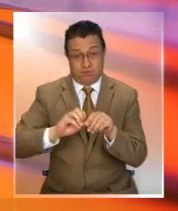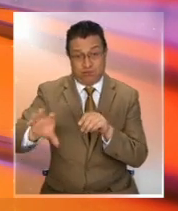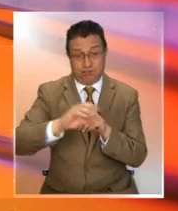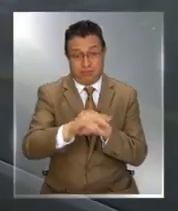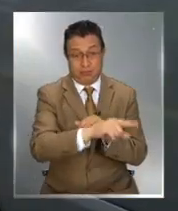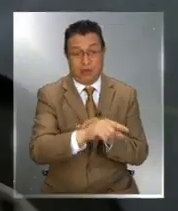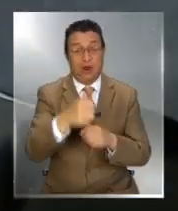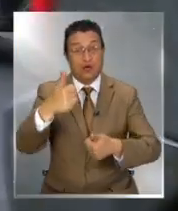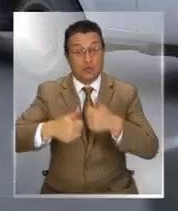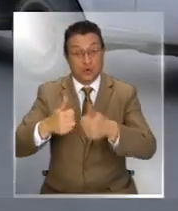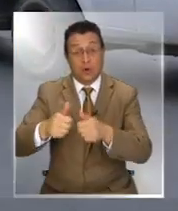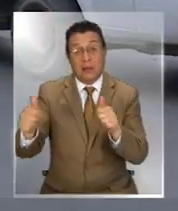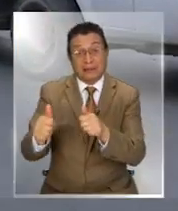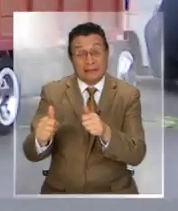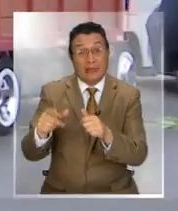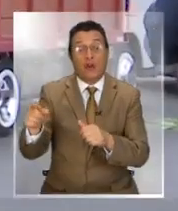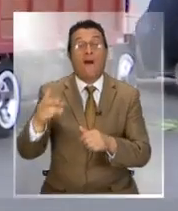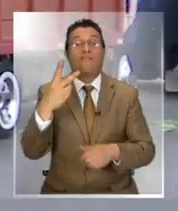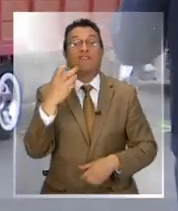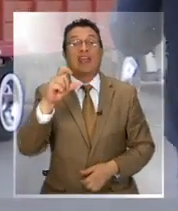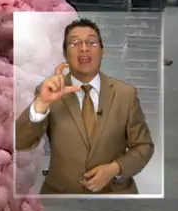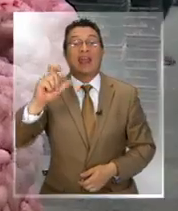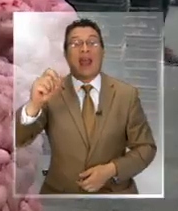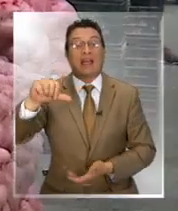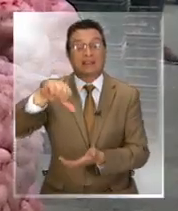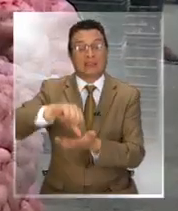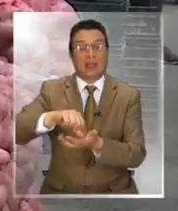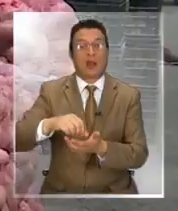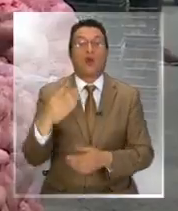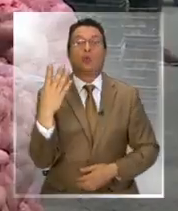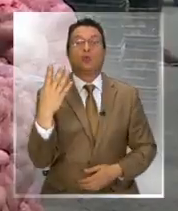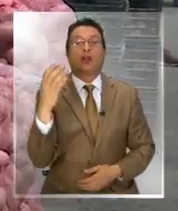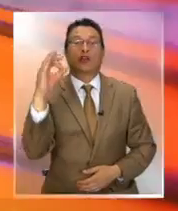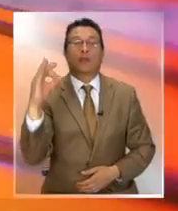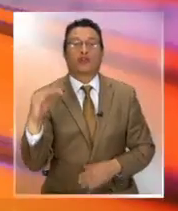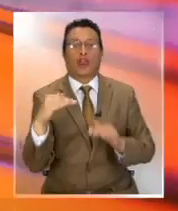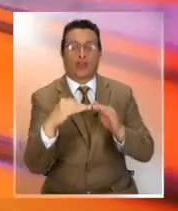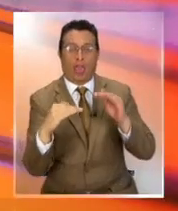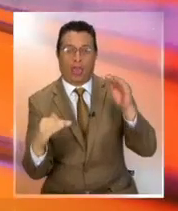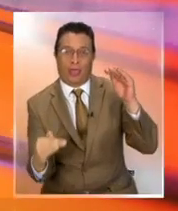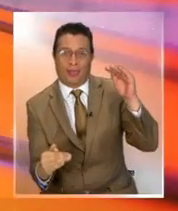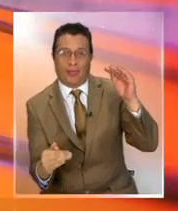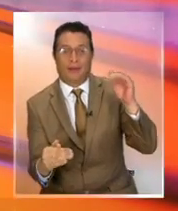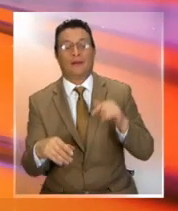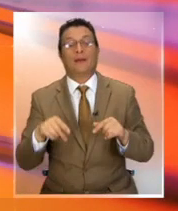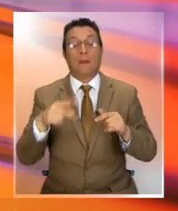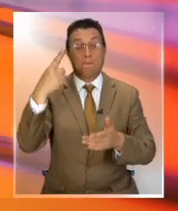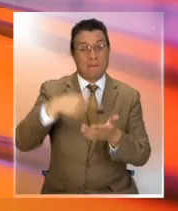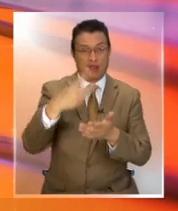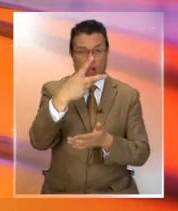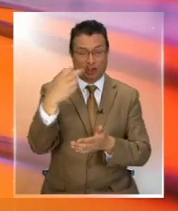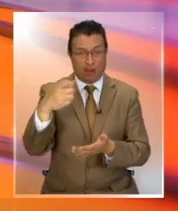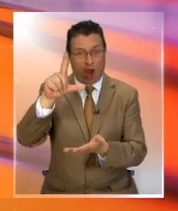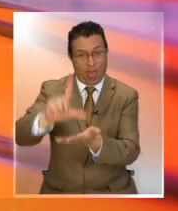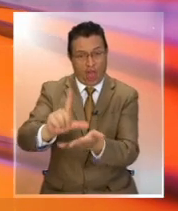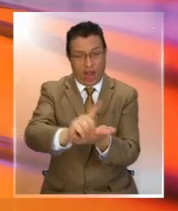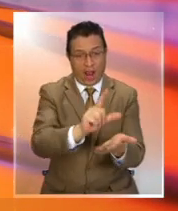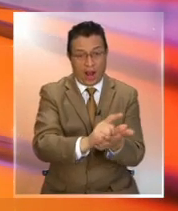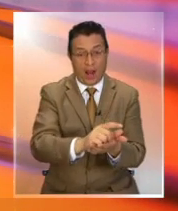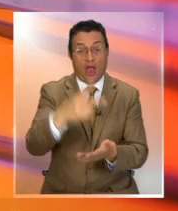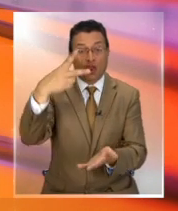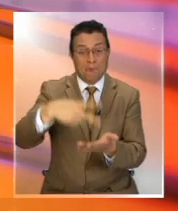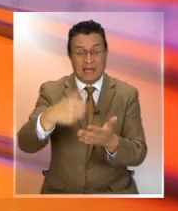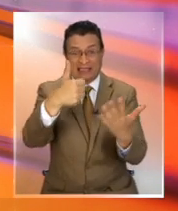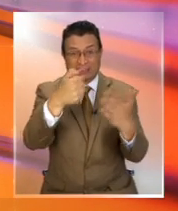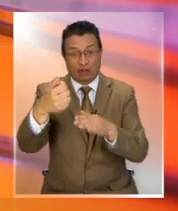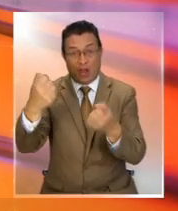más cercano es la Vega Central, que abarca un 4%. Tiene 1.200 locales, 2.600 posturas de